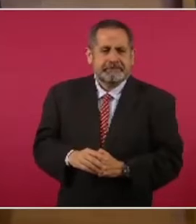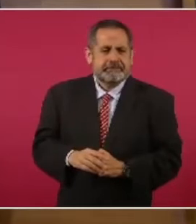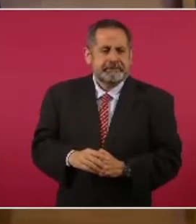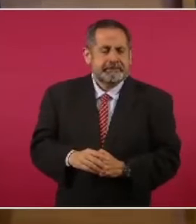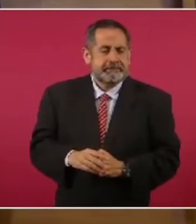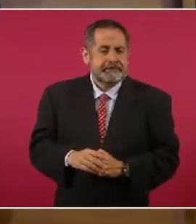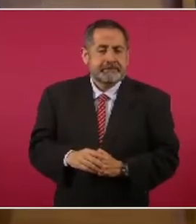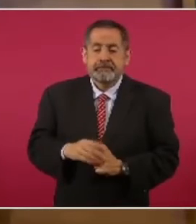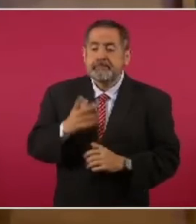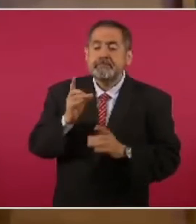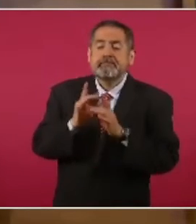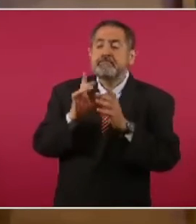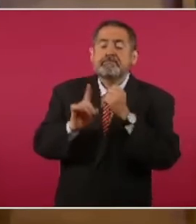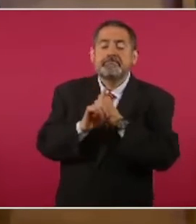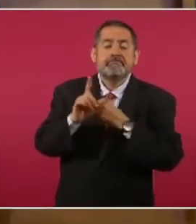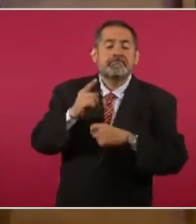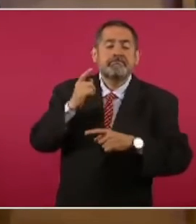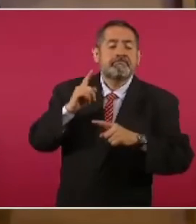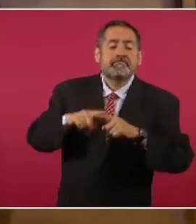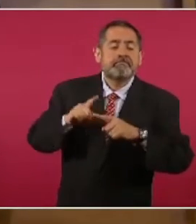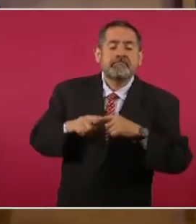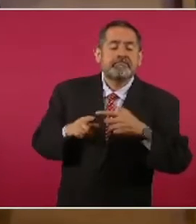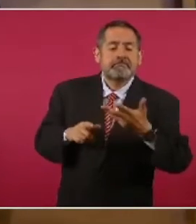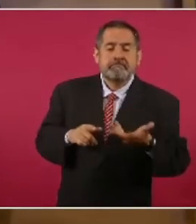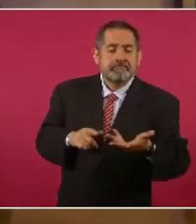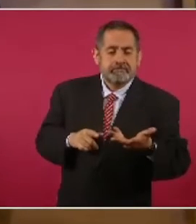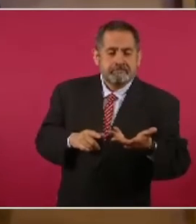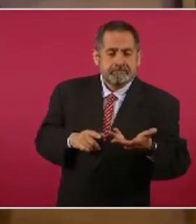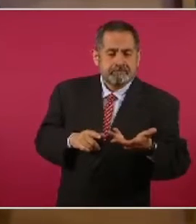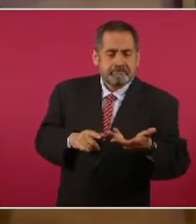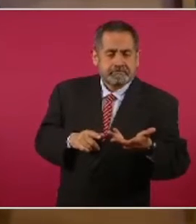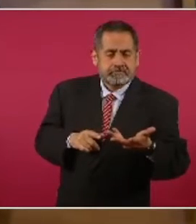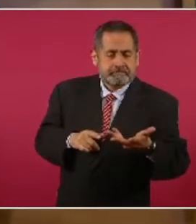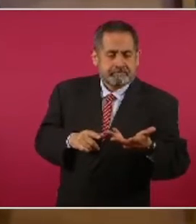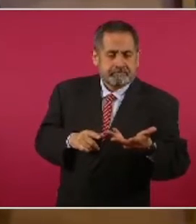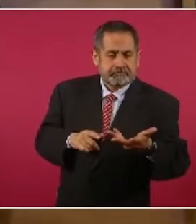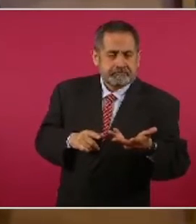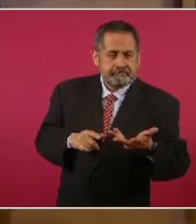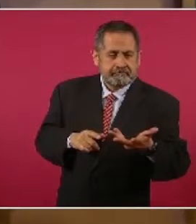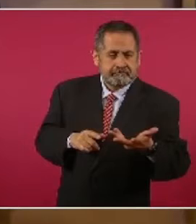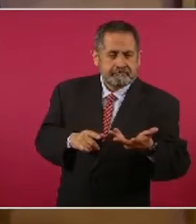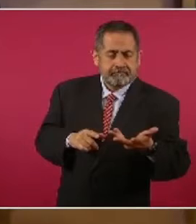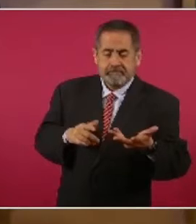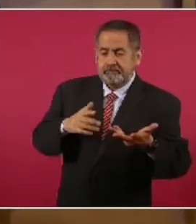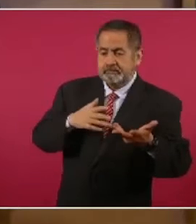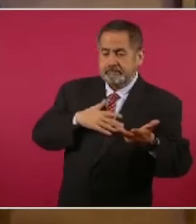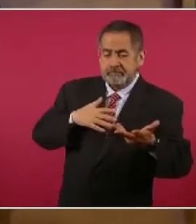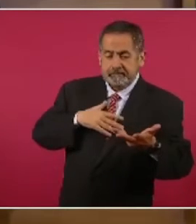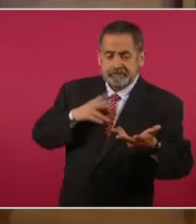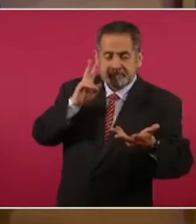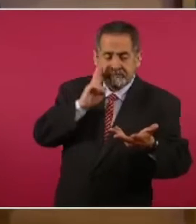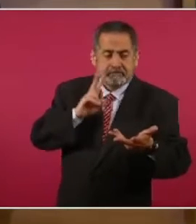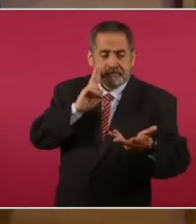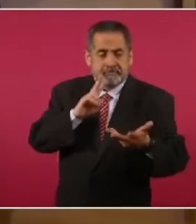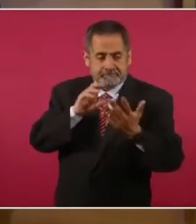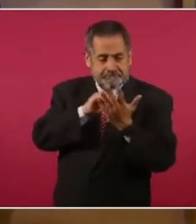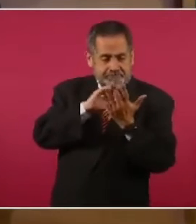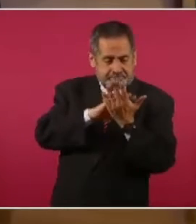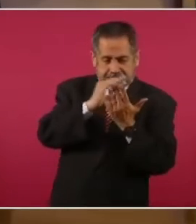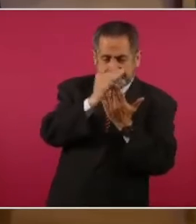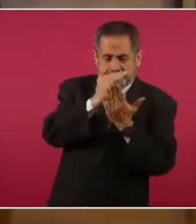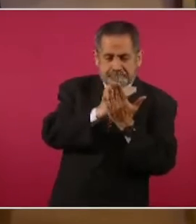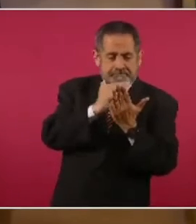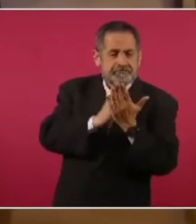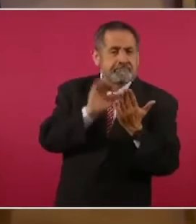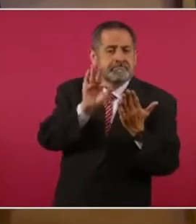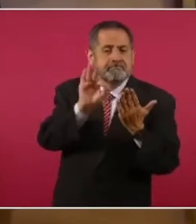El único problema que tengo, é dar uma presidente, olhada na minha agenda, porque es espiar mi agenda eu não sei o que